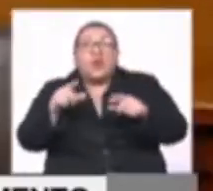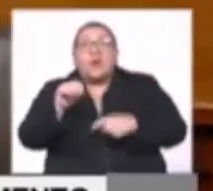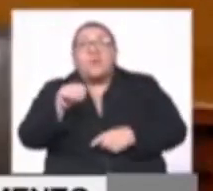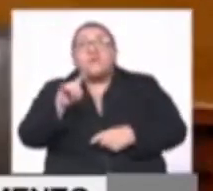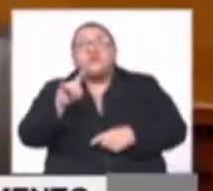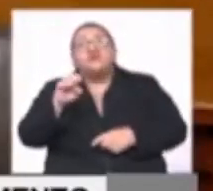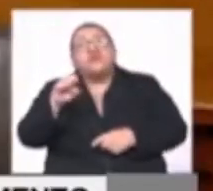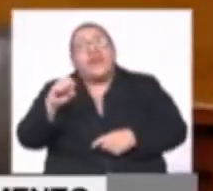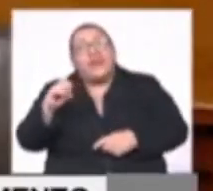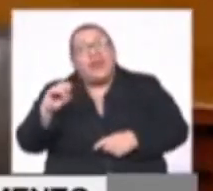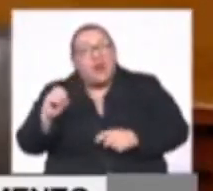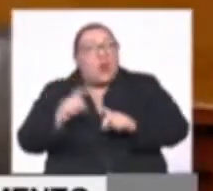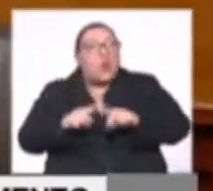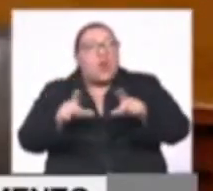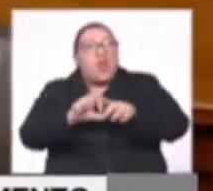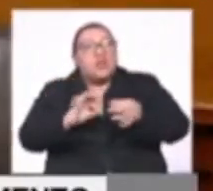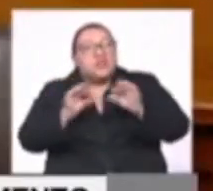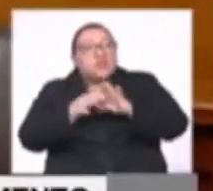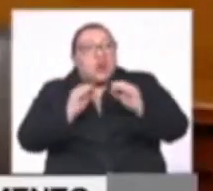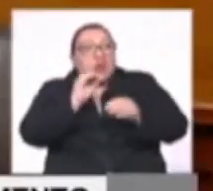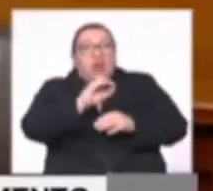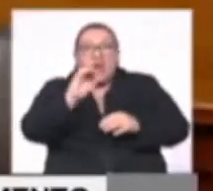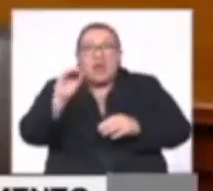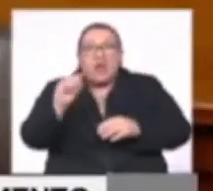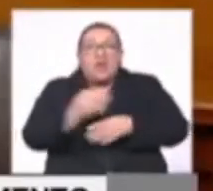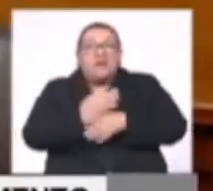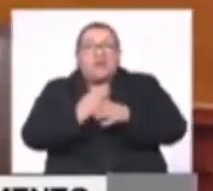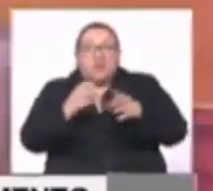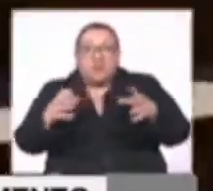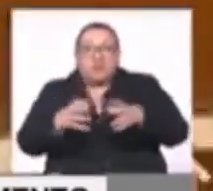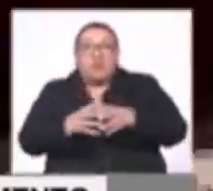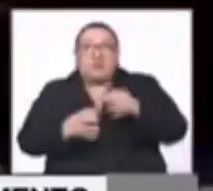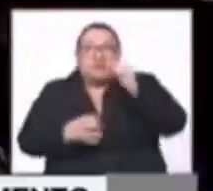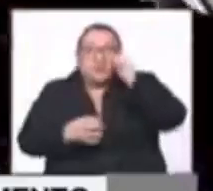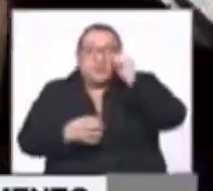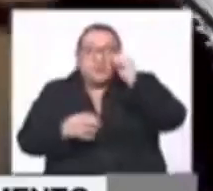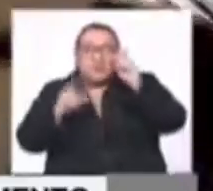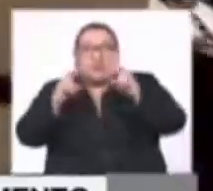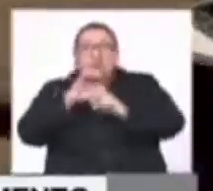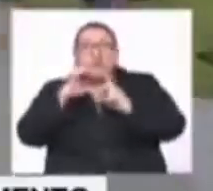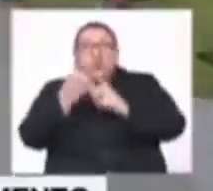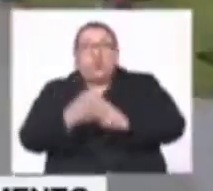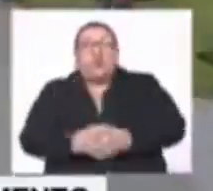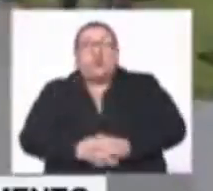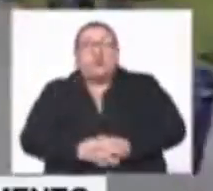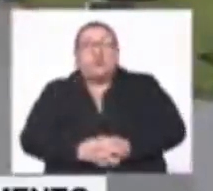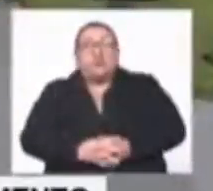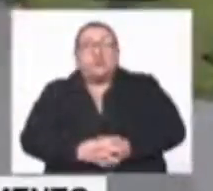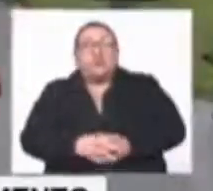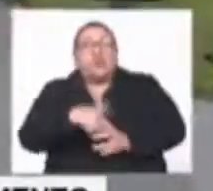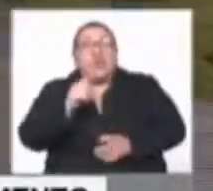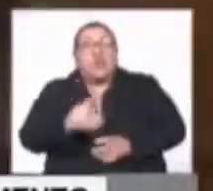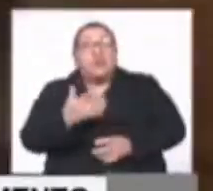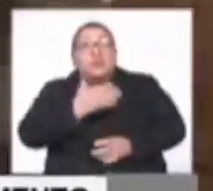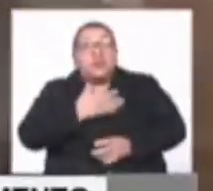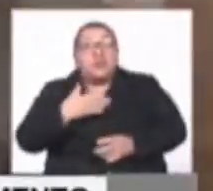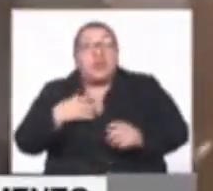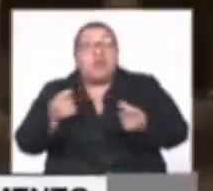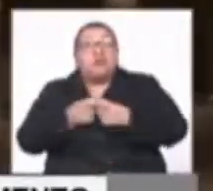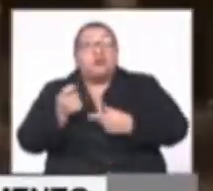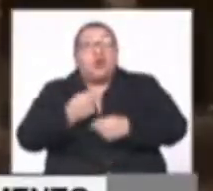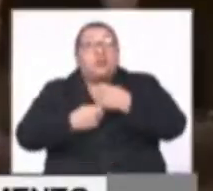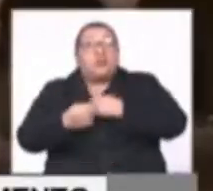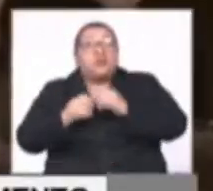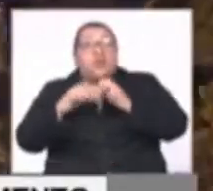arqueológicos, museos o lugares históricos que conforman el patrimonio cultural de la nación. El presidente de la Comisión de Comercio